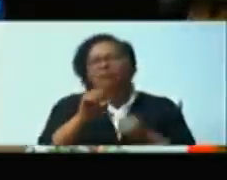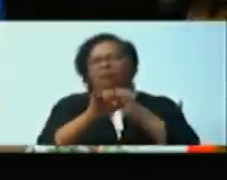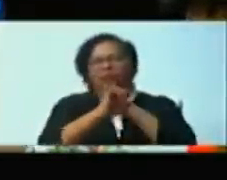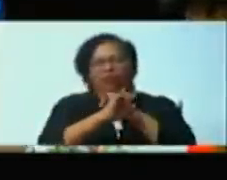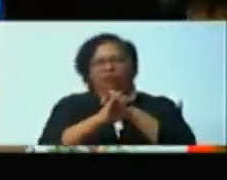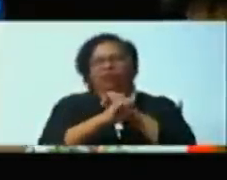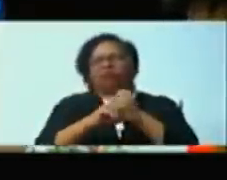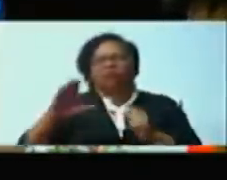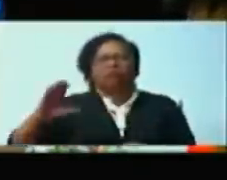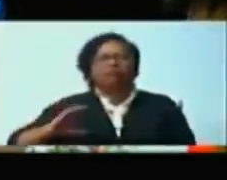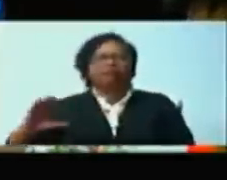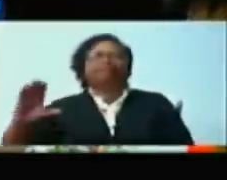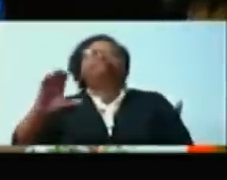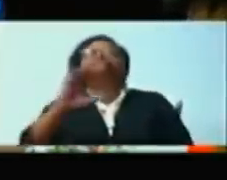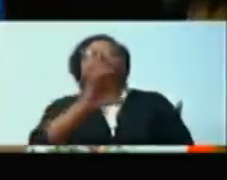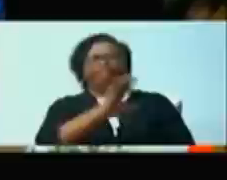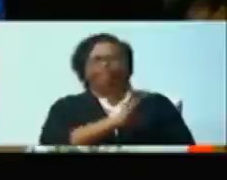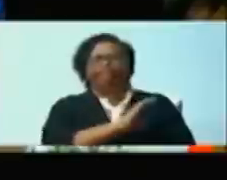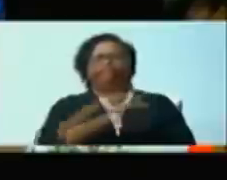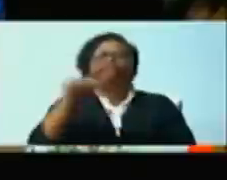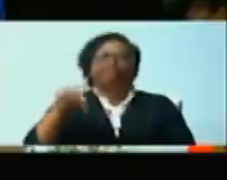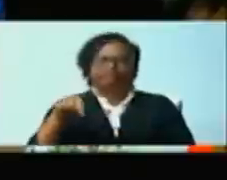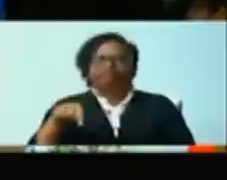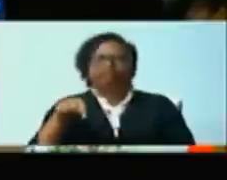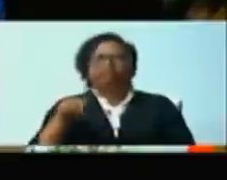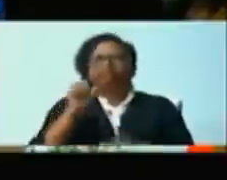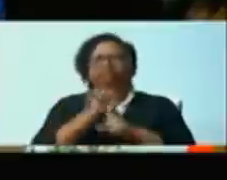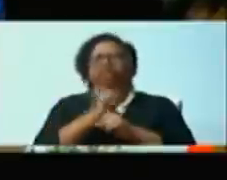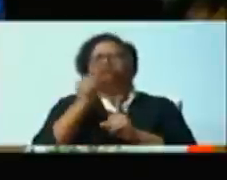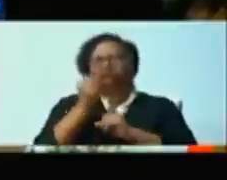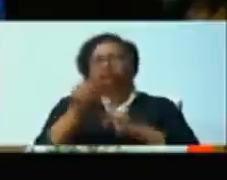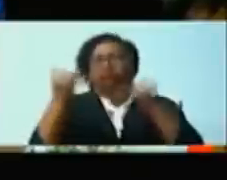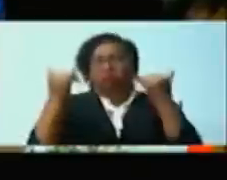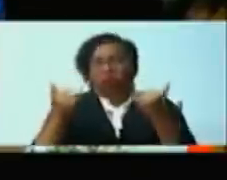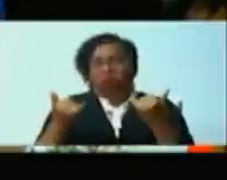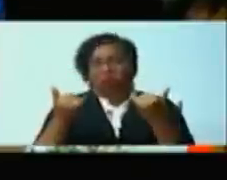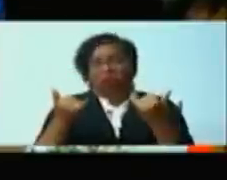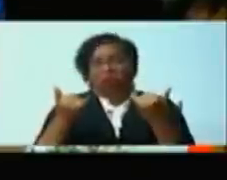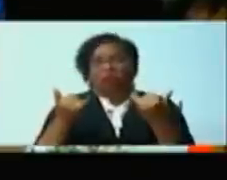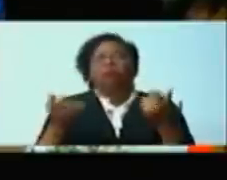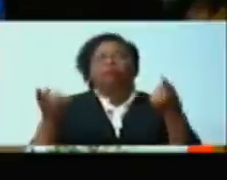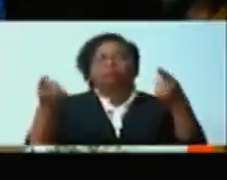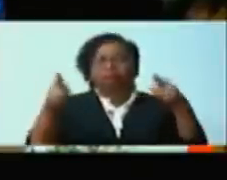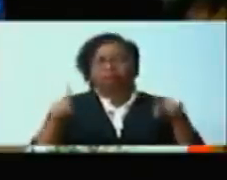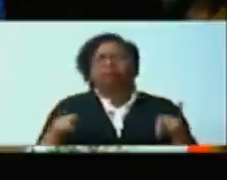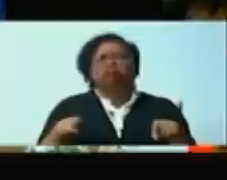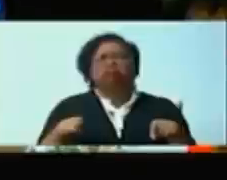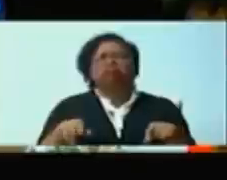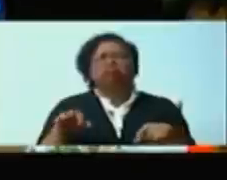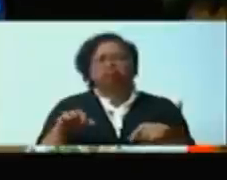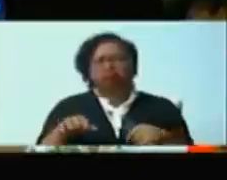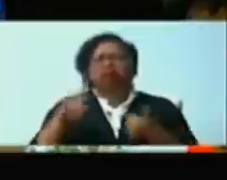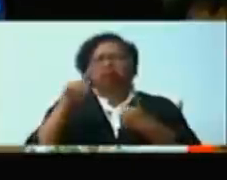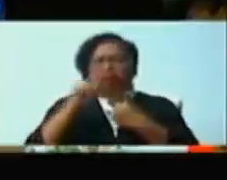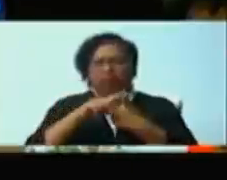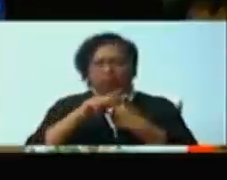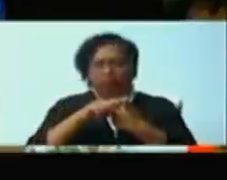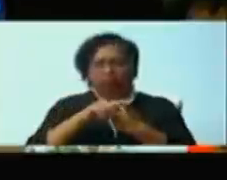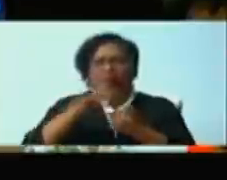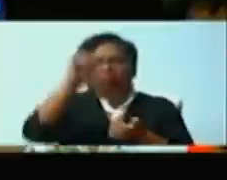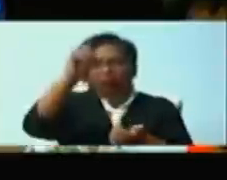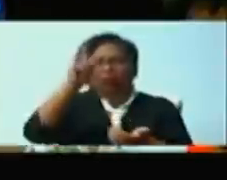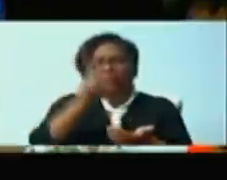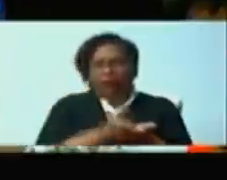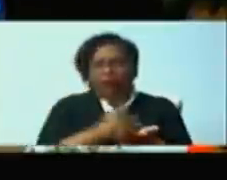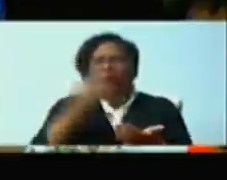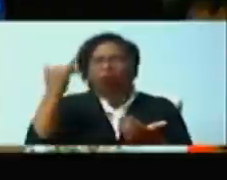sobre cuál será la suerte que correrá esta situación que estamos ventilando hoy Así que nada en ese sentido en resumen que se ha aprobado en el